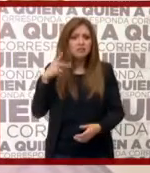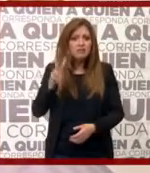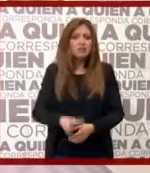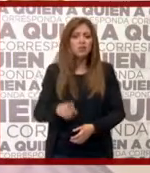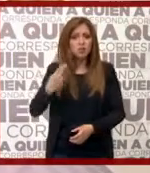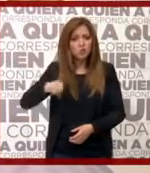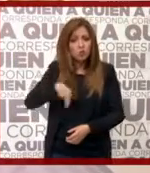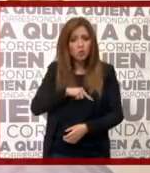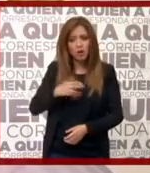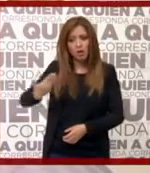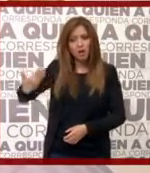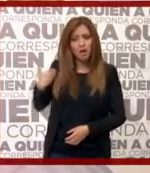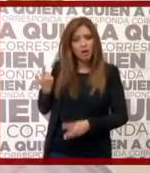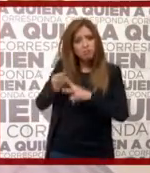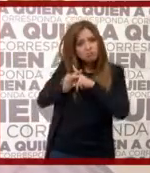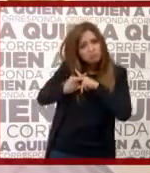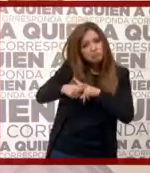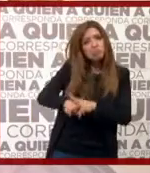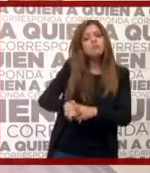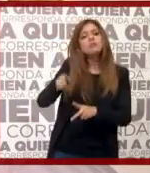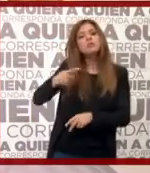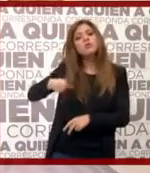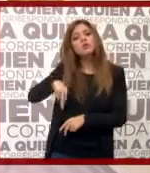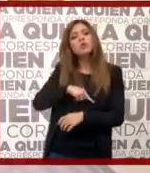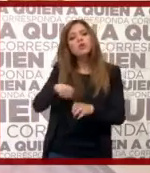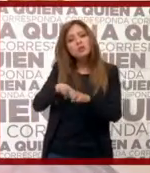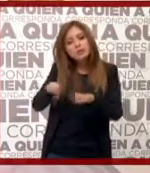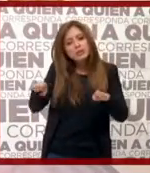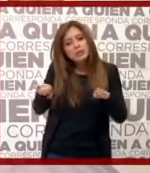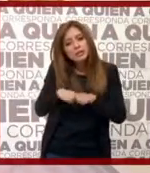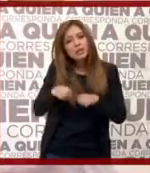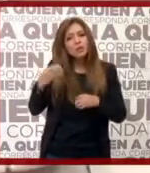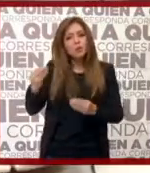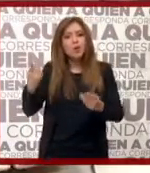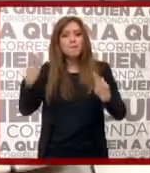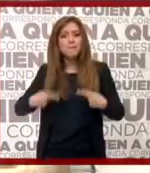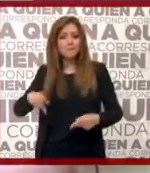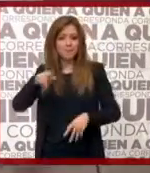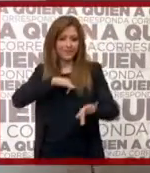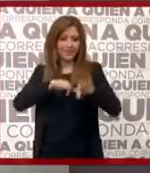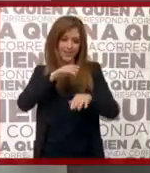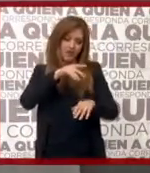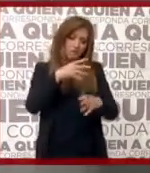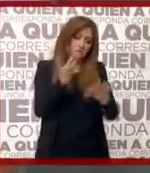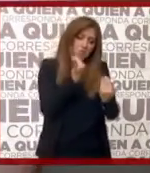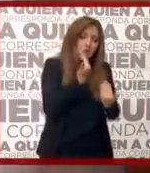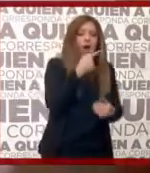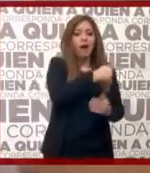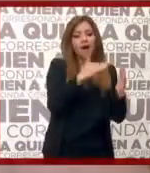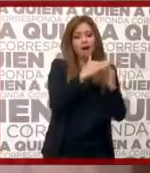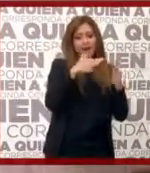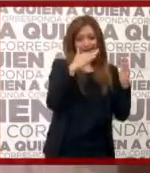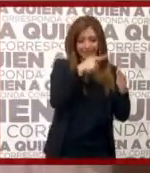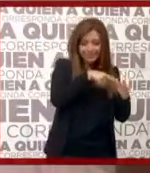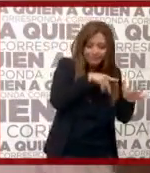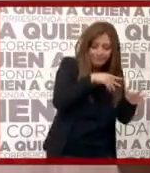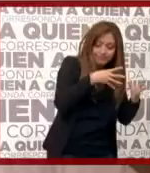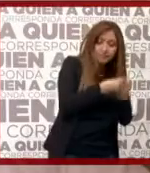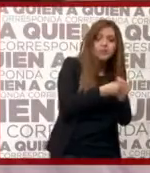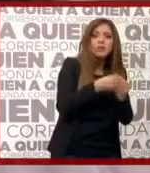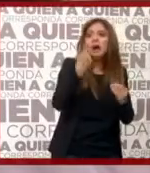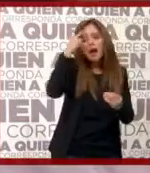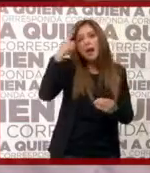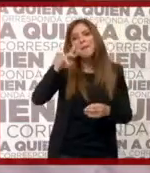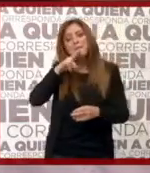iniciamos. Éramos un grupo de entusiastas, amas de casa. Asegura que no cuentan con los recursos para aportar el